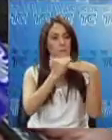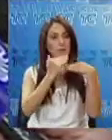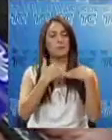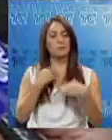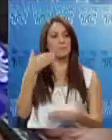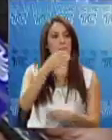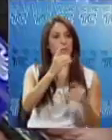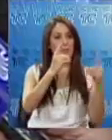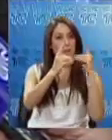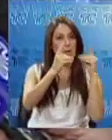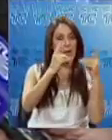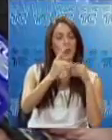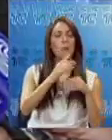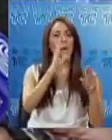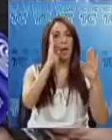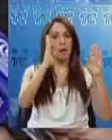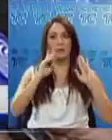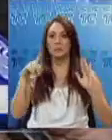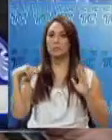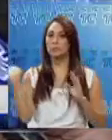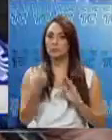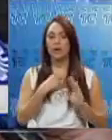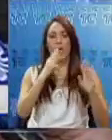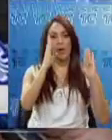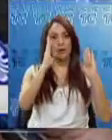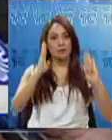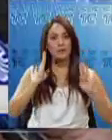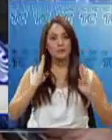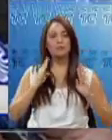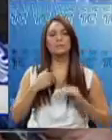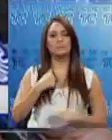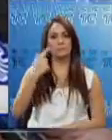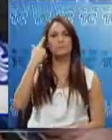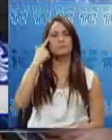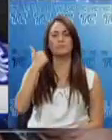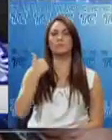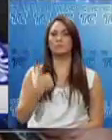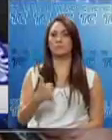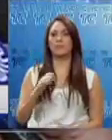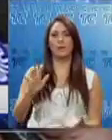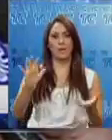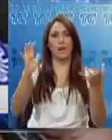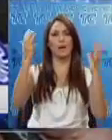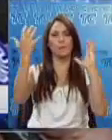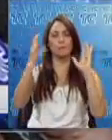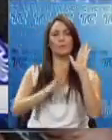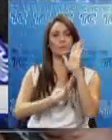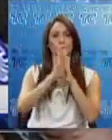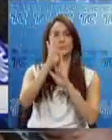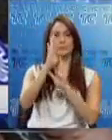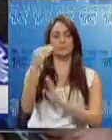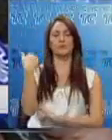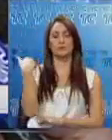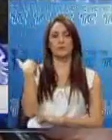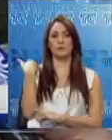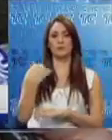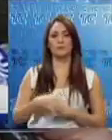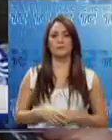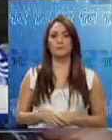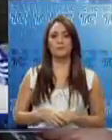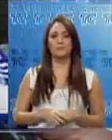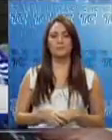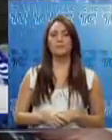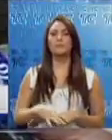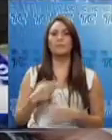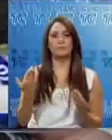dialogar, nos ha atendido y hemos sido de esos conscientes del cambio y del progreso que ha tenido la transportación.